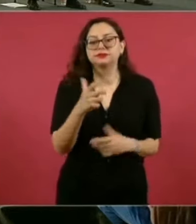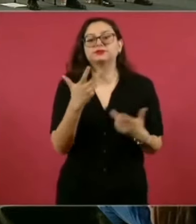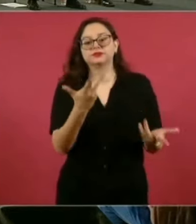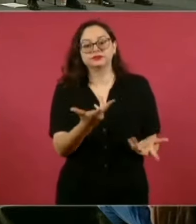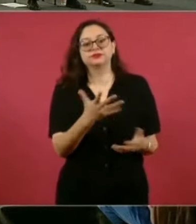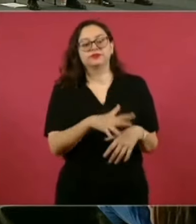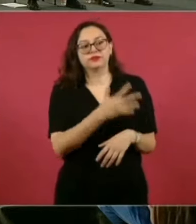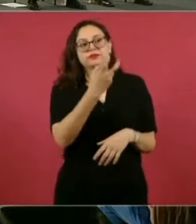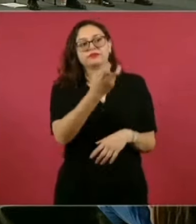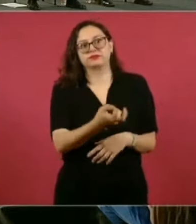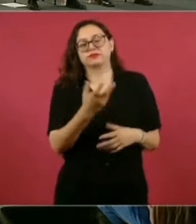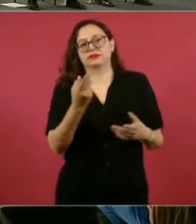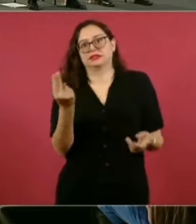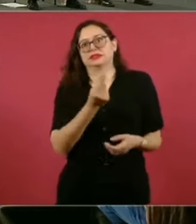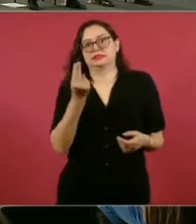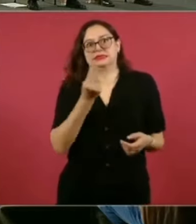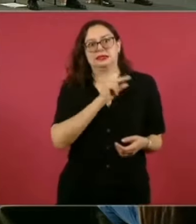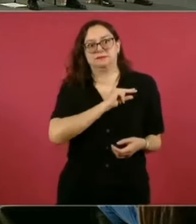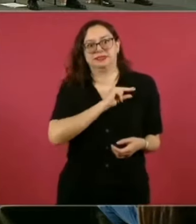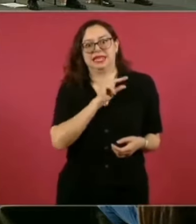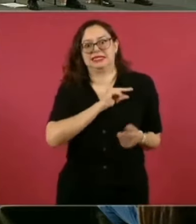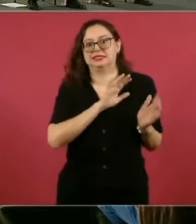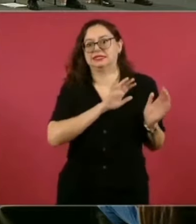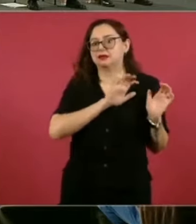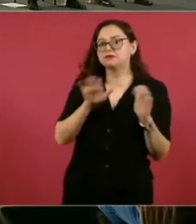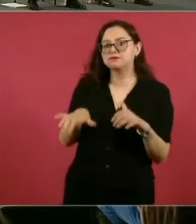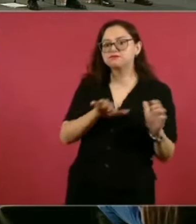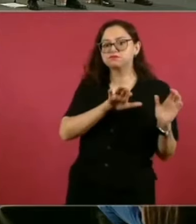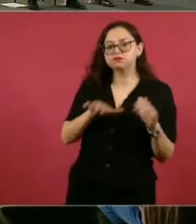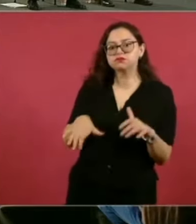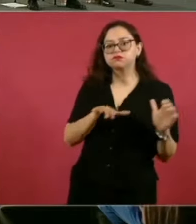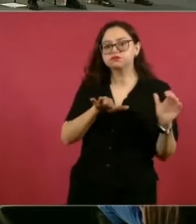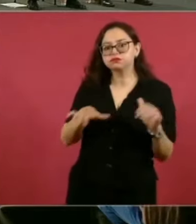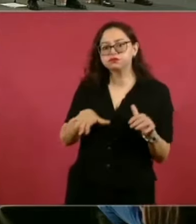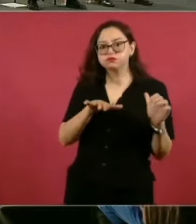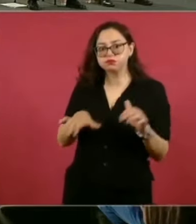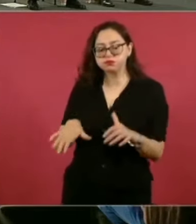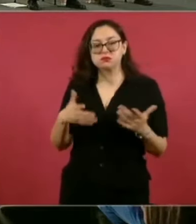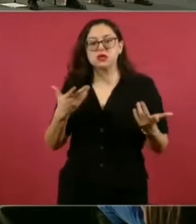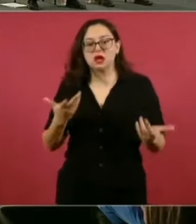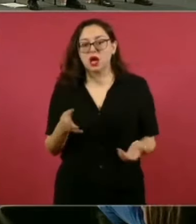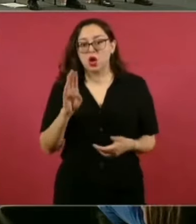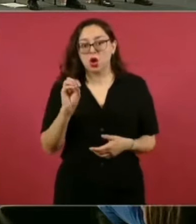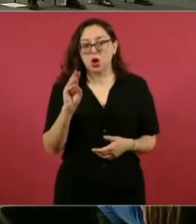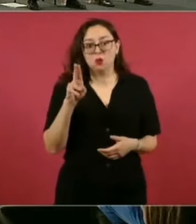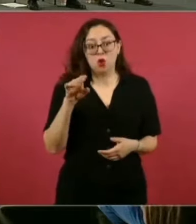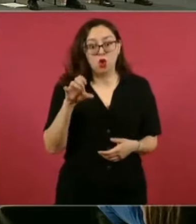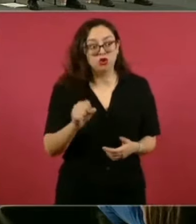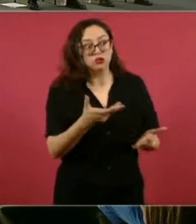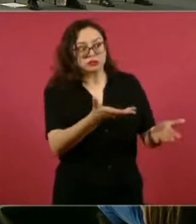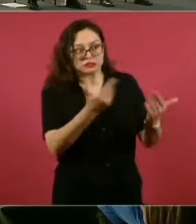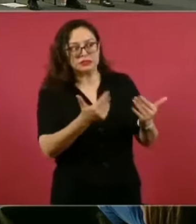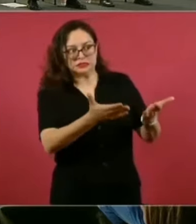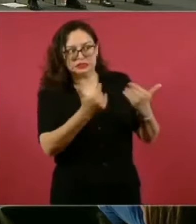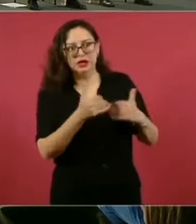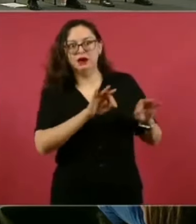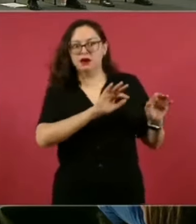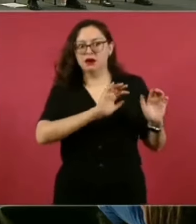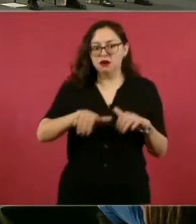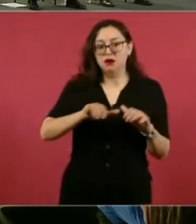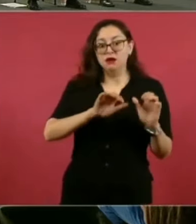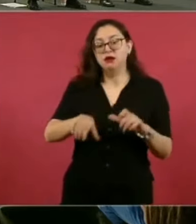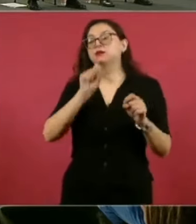en diferentes procesos, convocatorias, se han ofrecido bonos, el tema de los médicos especialistas de